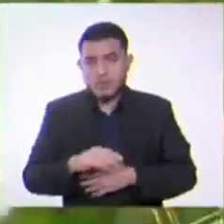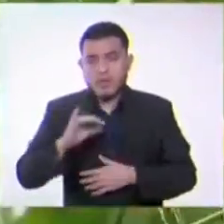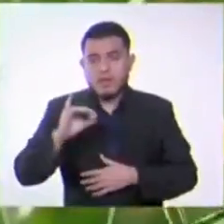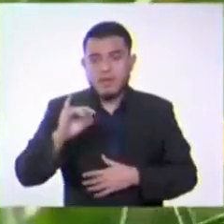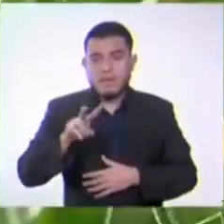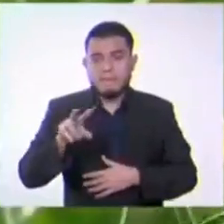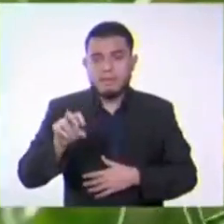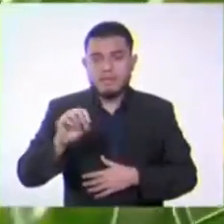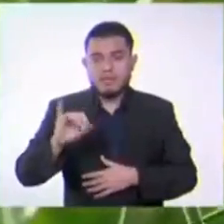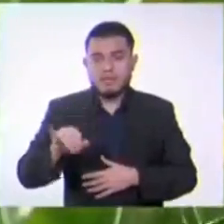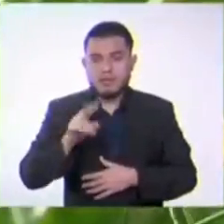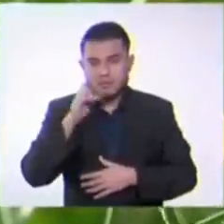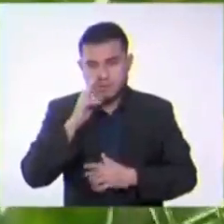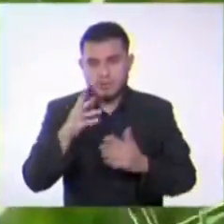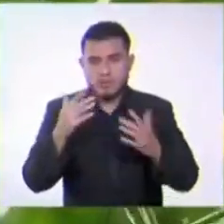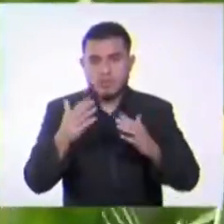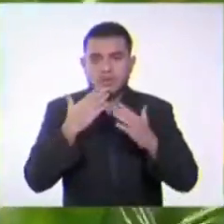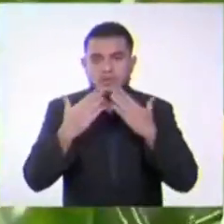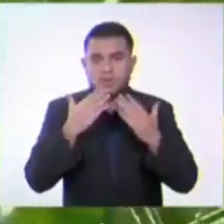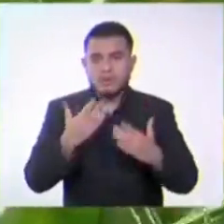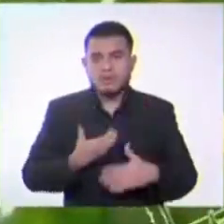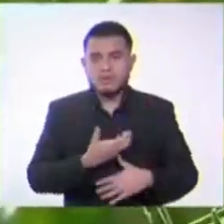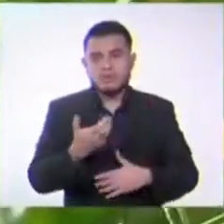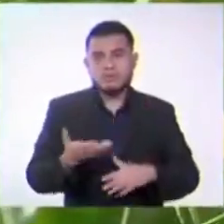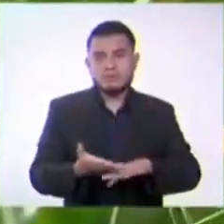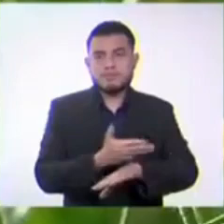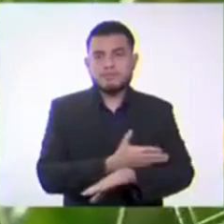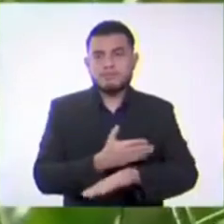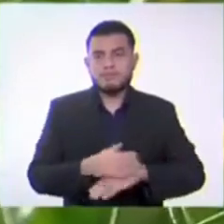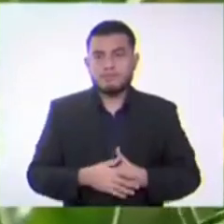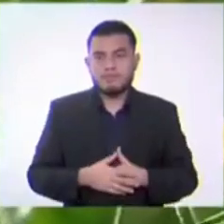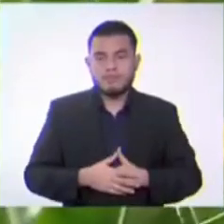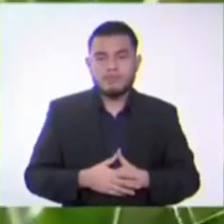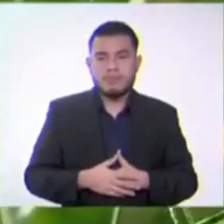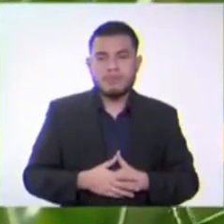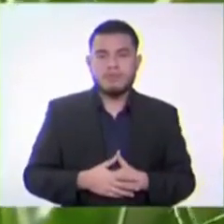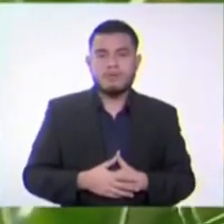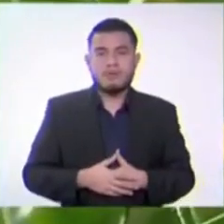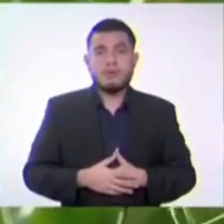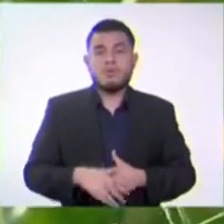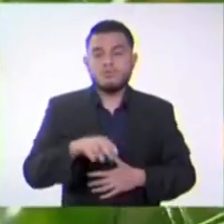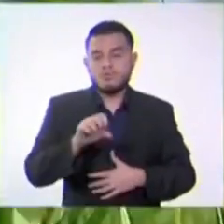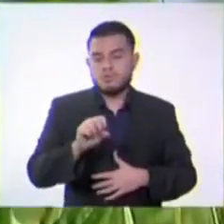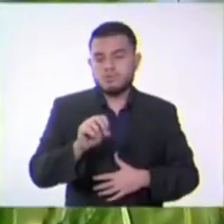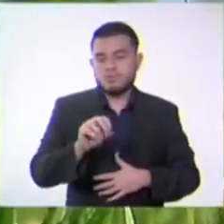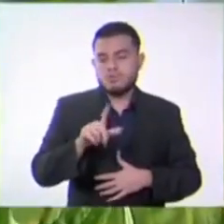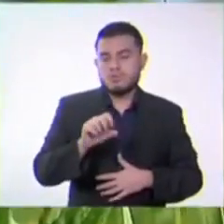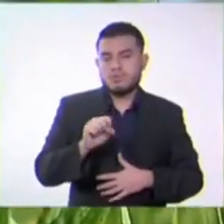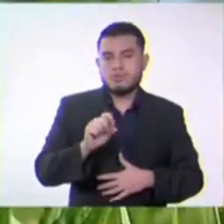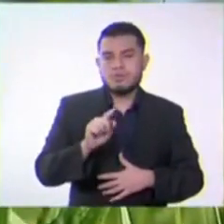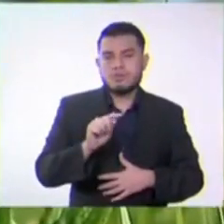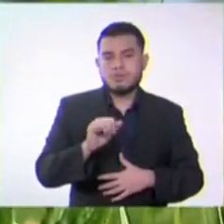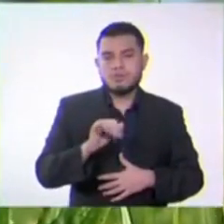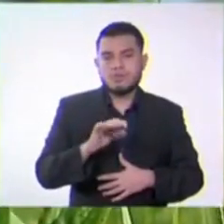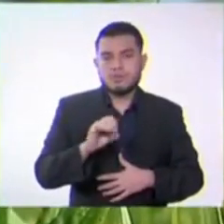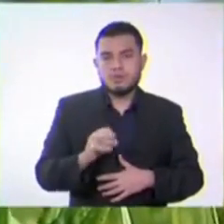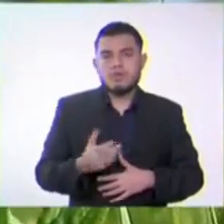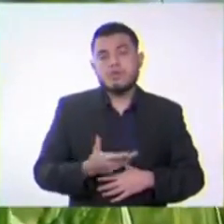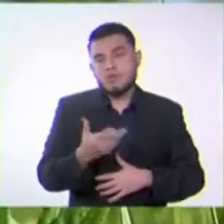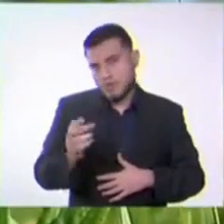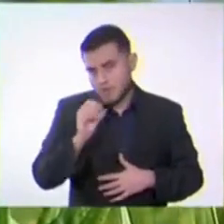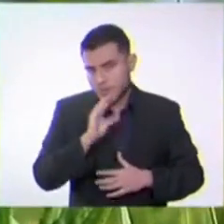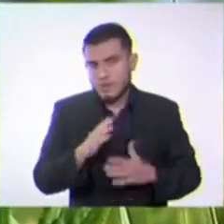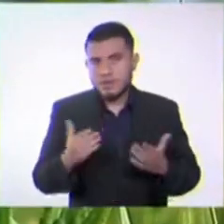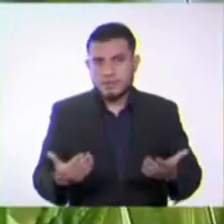de junio, tal y como mencionamos anteriormente, ocurre un solsticio, es decir, vamos a